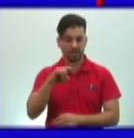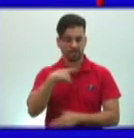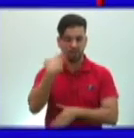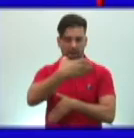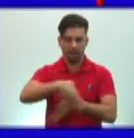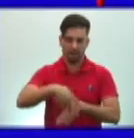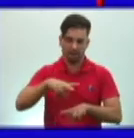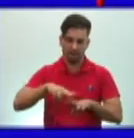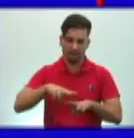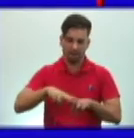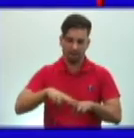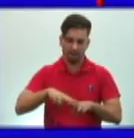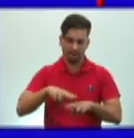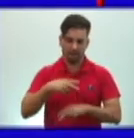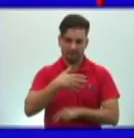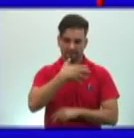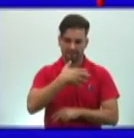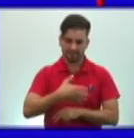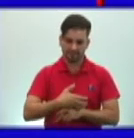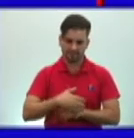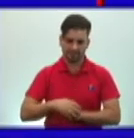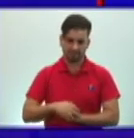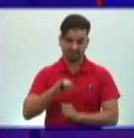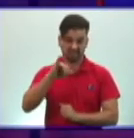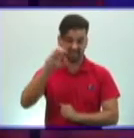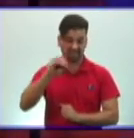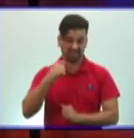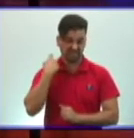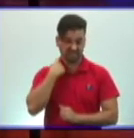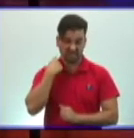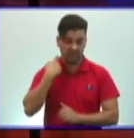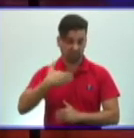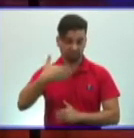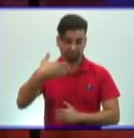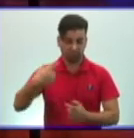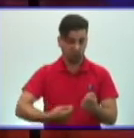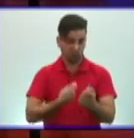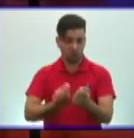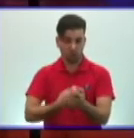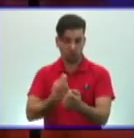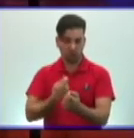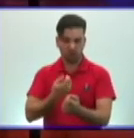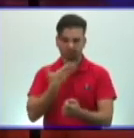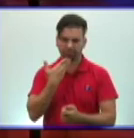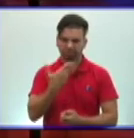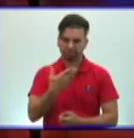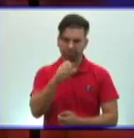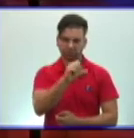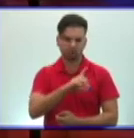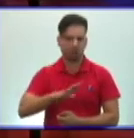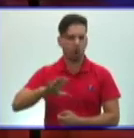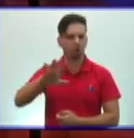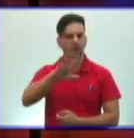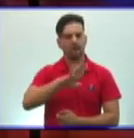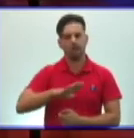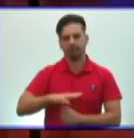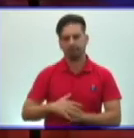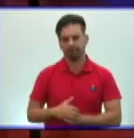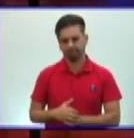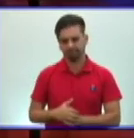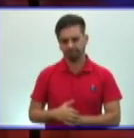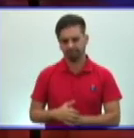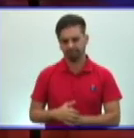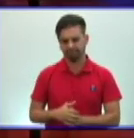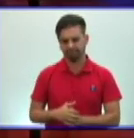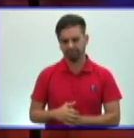el mejoramiento de la sociedad, pero estuvo creando en este sentido las bases y las condiciones que permitieran